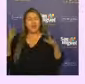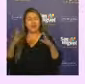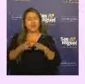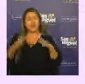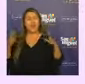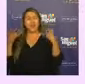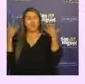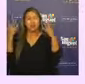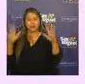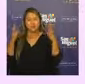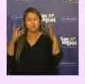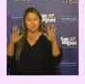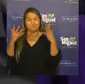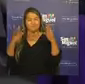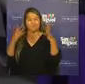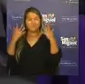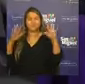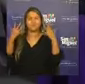pero gran aplauso.